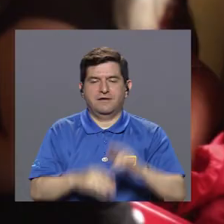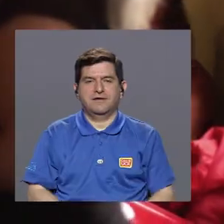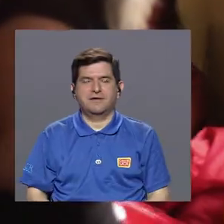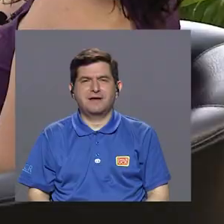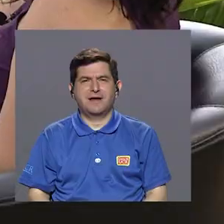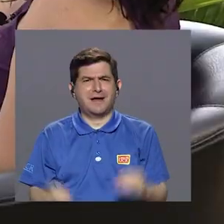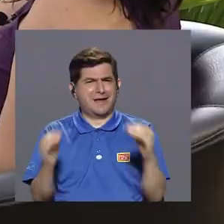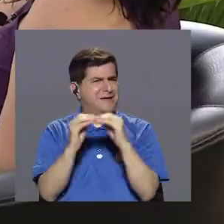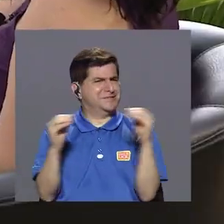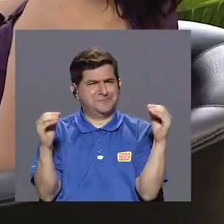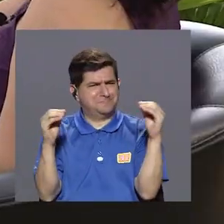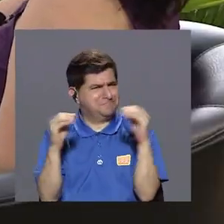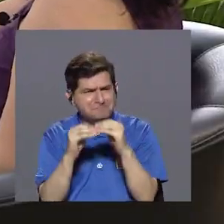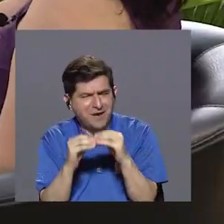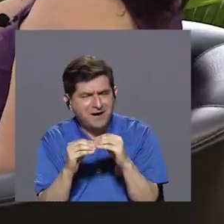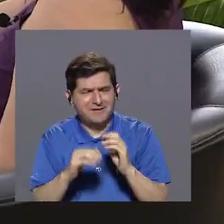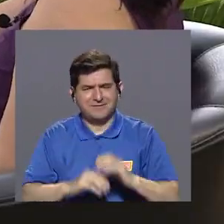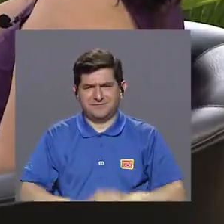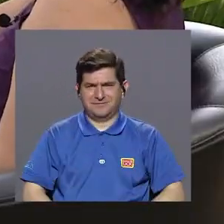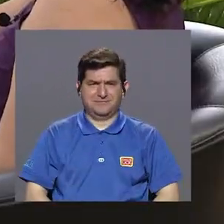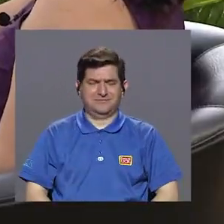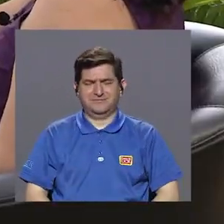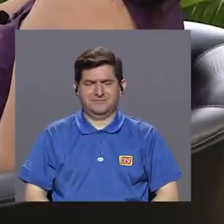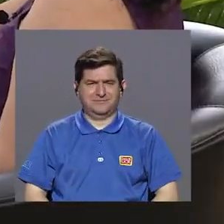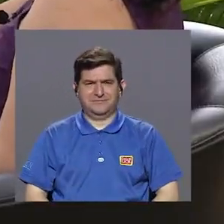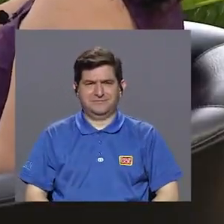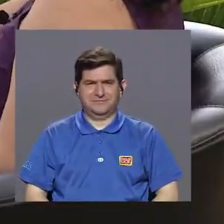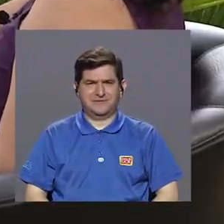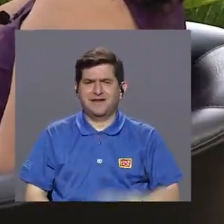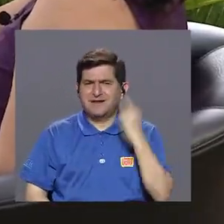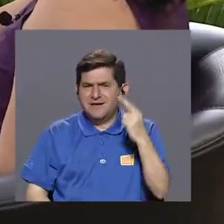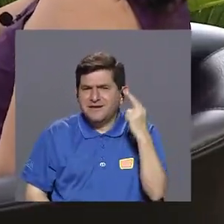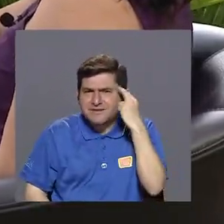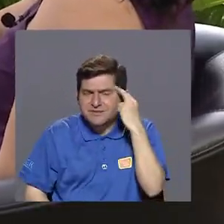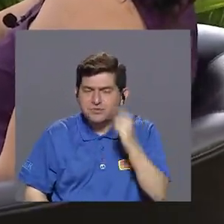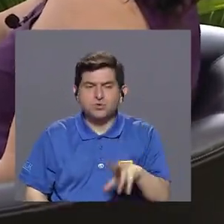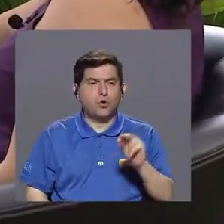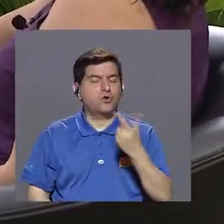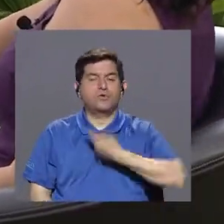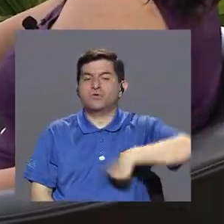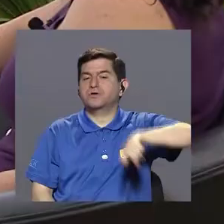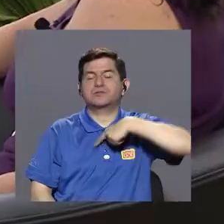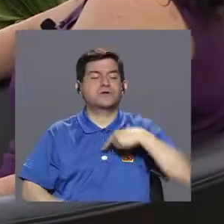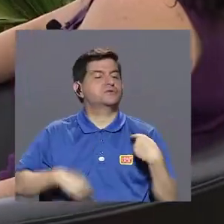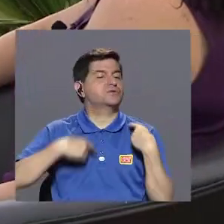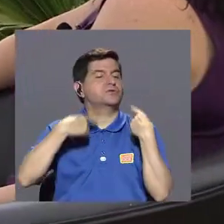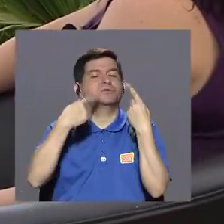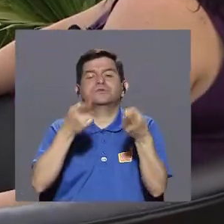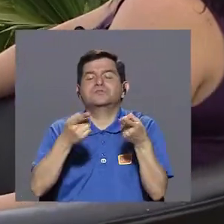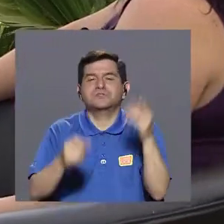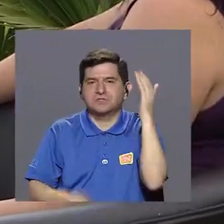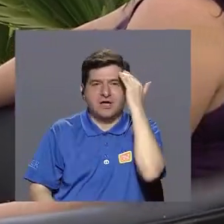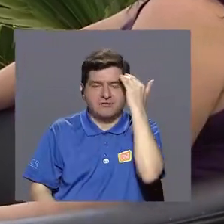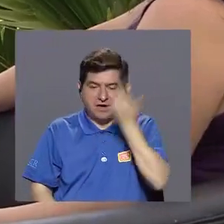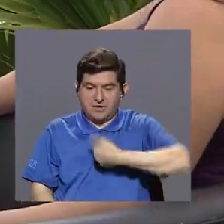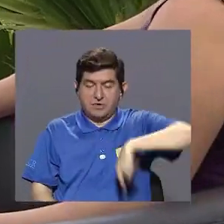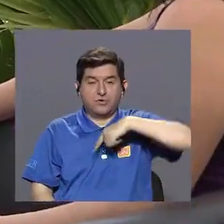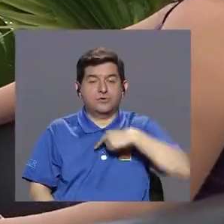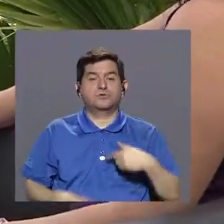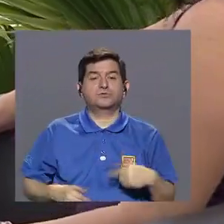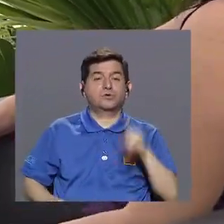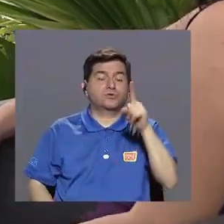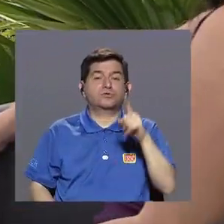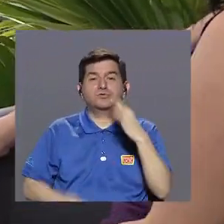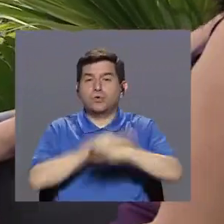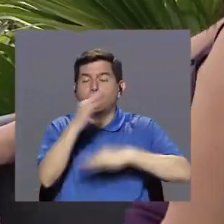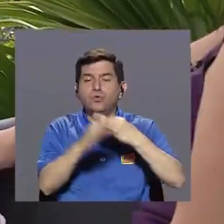bien, como acercar es más la allá universidad que eso. Más allá. Es uh-huh. más allá que eso. Digamos, ¿por qué? Porque no es que nosotros llevamos el conocimiento. Nosotros llevamos